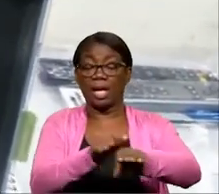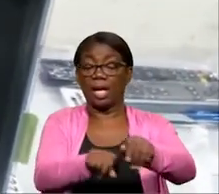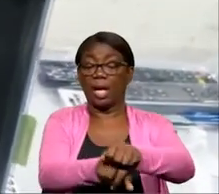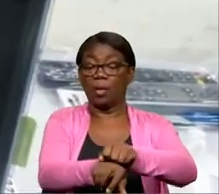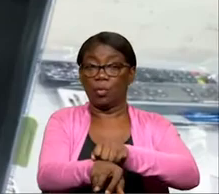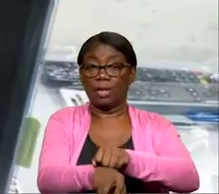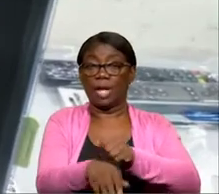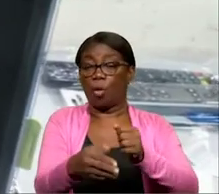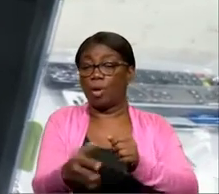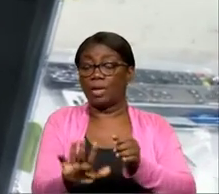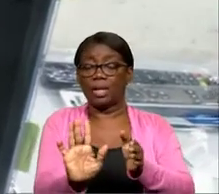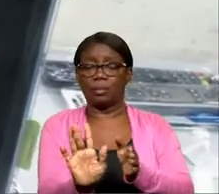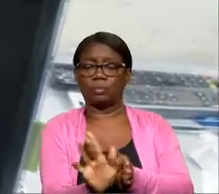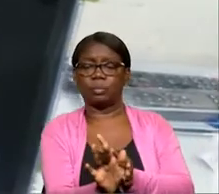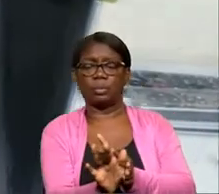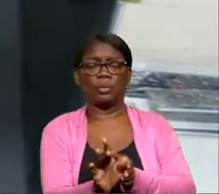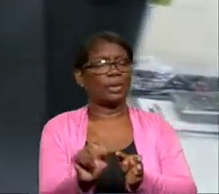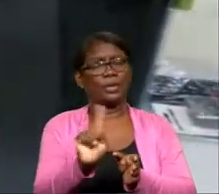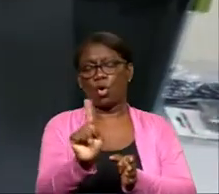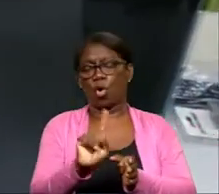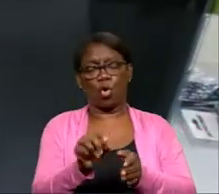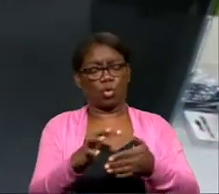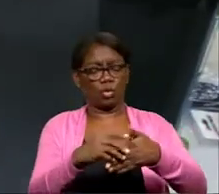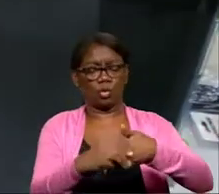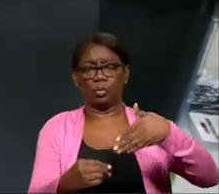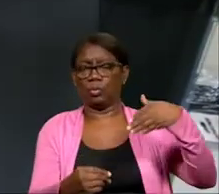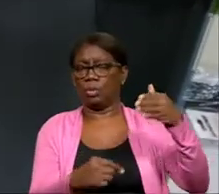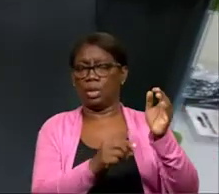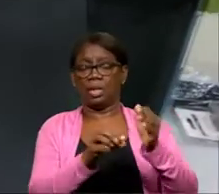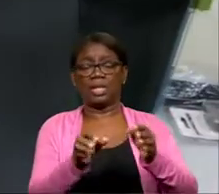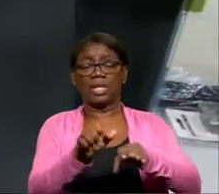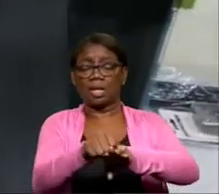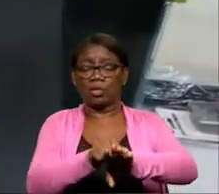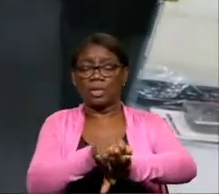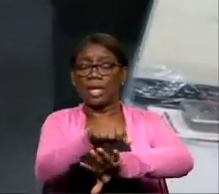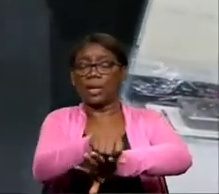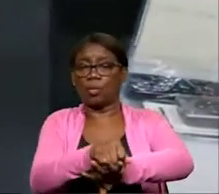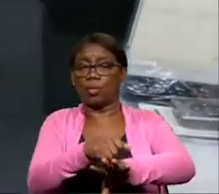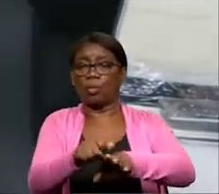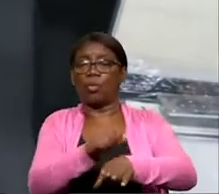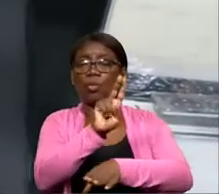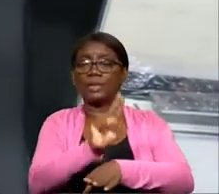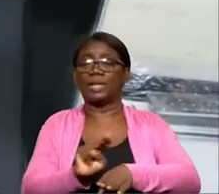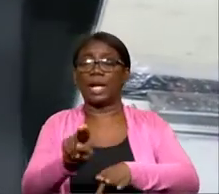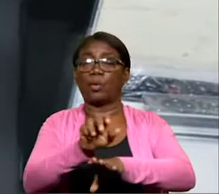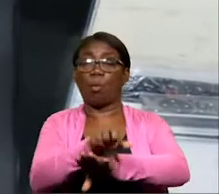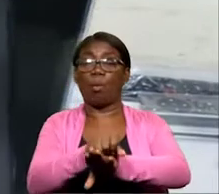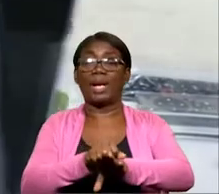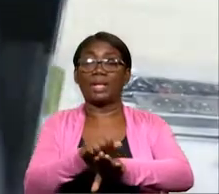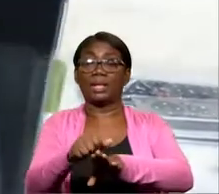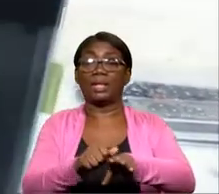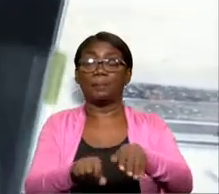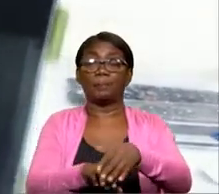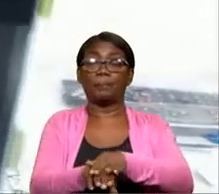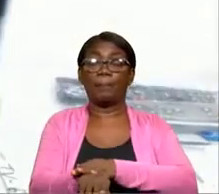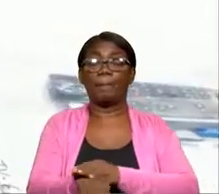puede quedar a el vidrio cuando lo levantamos. Este es el que se encarga de darnos la imagen.